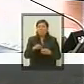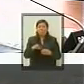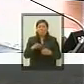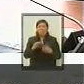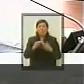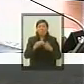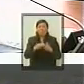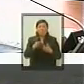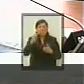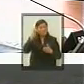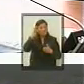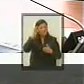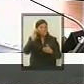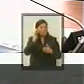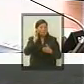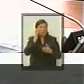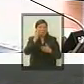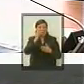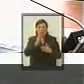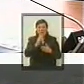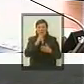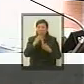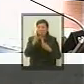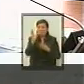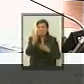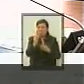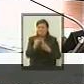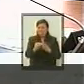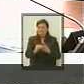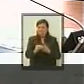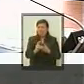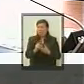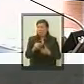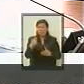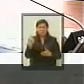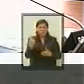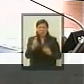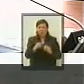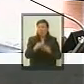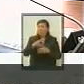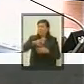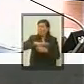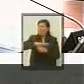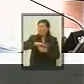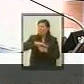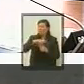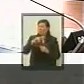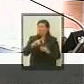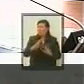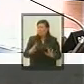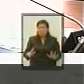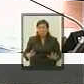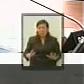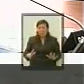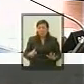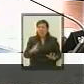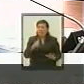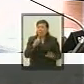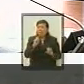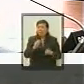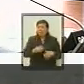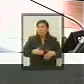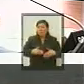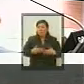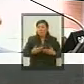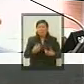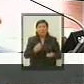Maldonado y a madre de Dios dentro del mapa de la patria no solamente es levantar una bandera cada 28 de Julio es darle la posibilidad